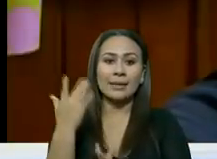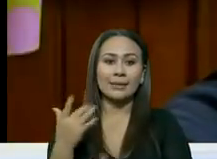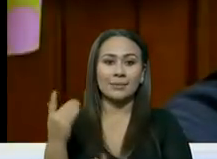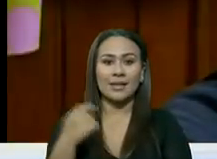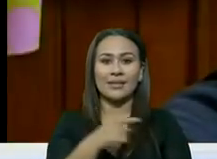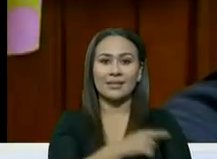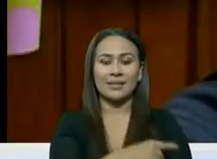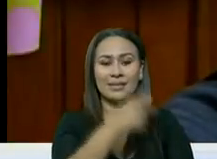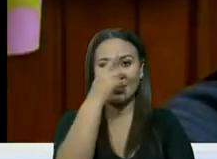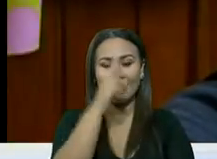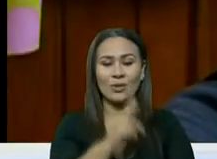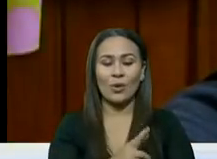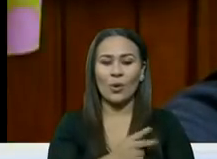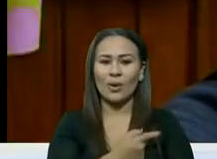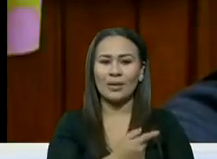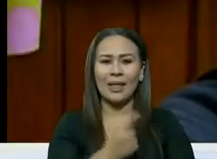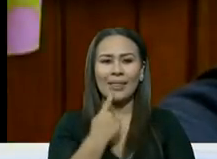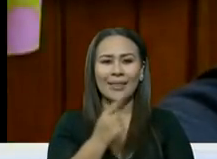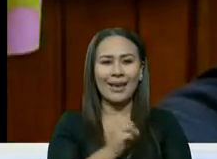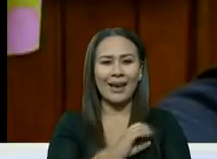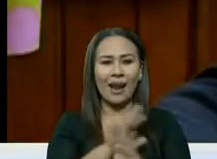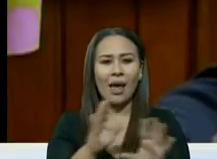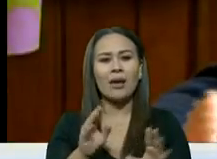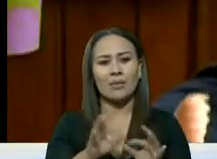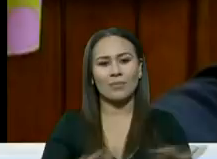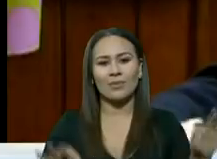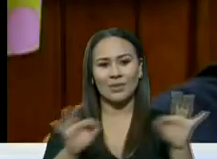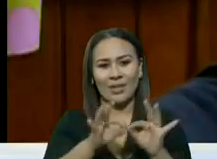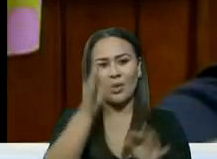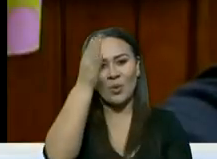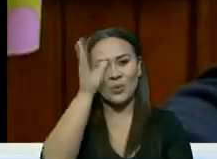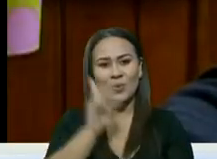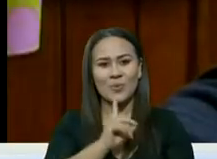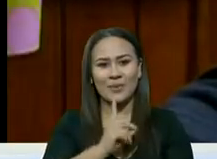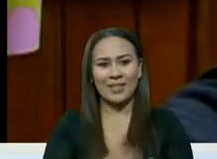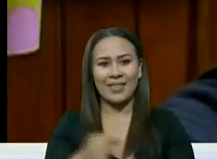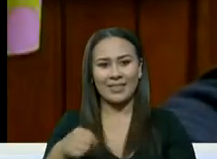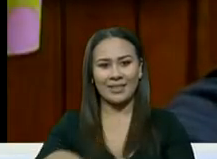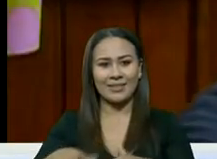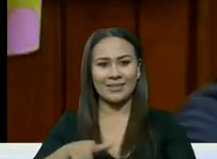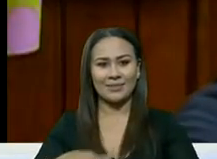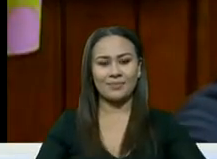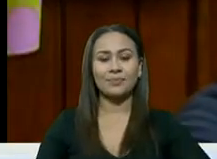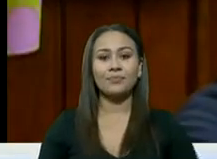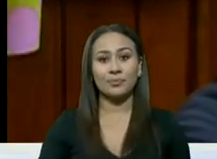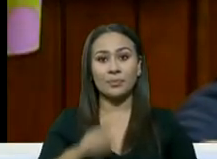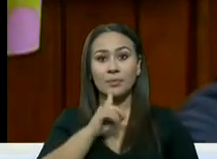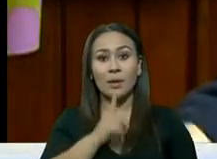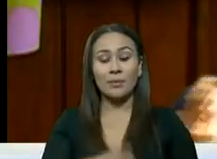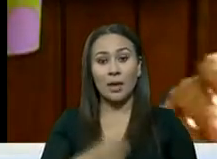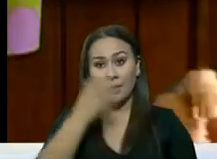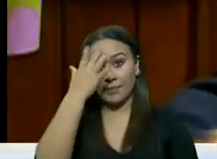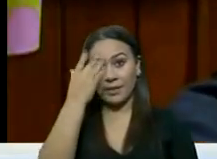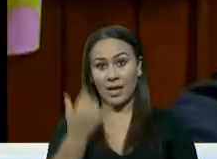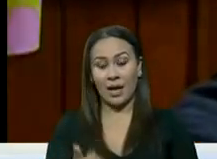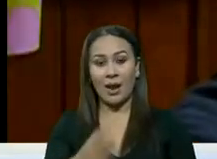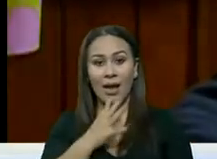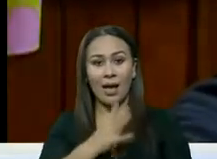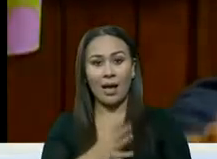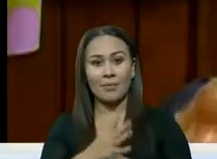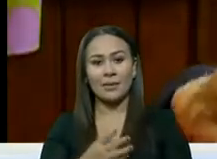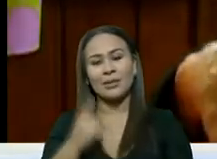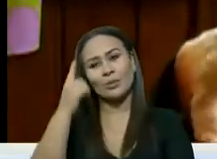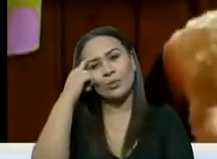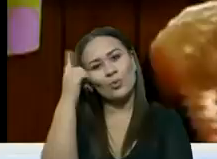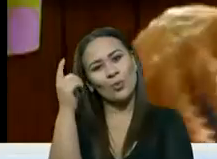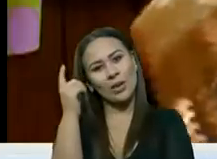palabrita sí ha sido un poco clave en la cultura y en la realidad salinera. Incluso ahora hablamos de una laguna de los sueños,